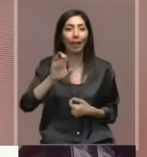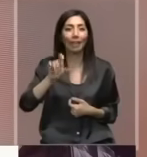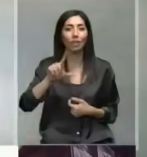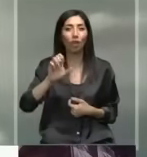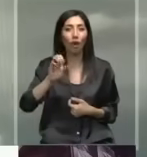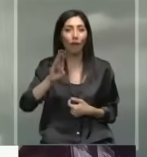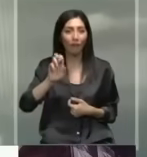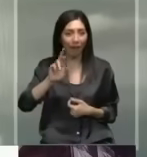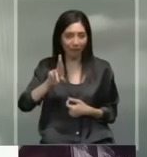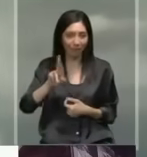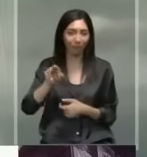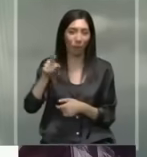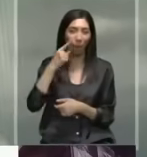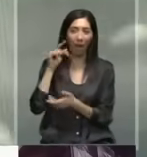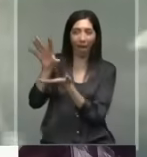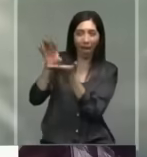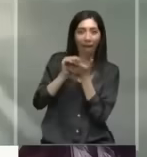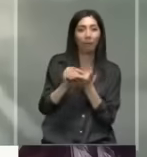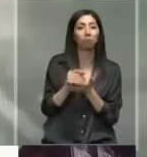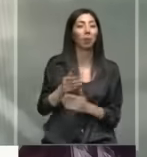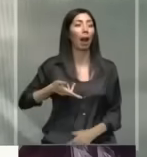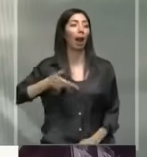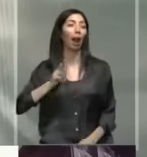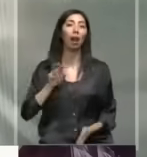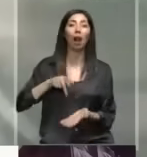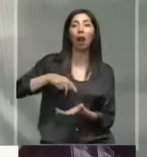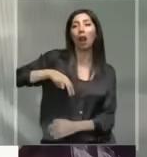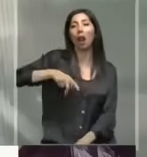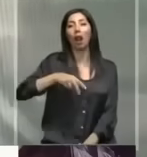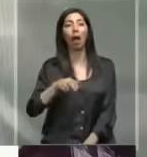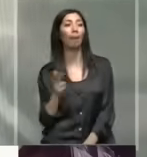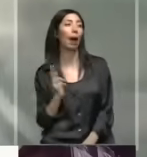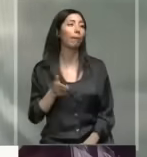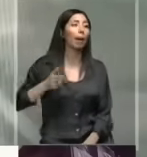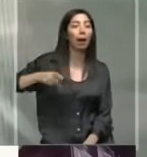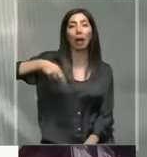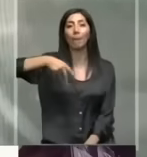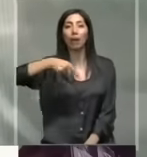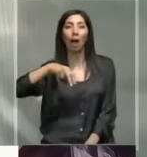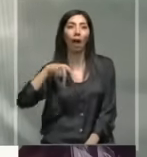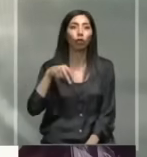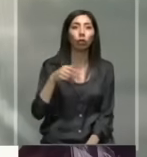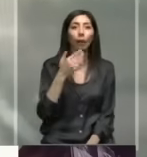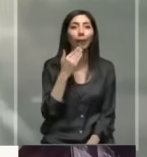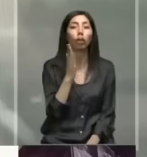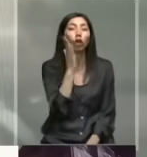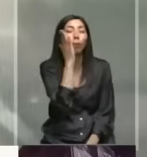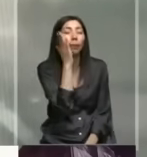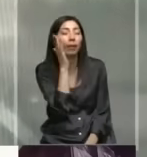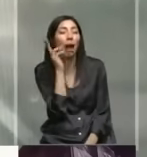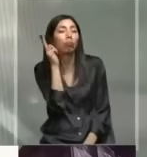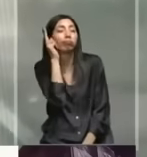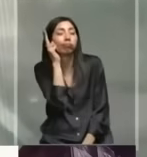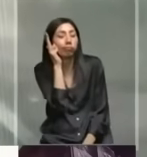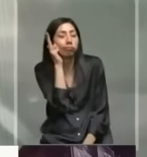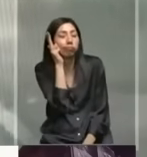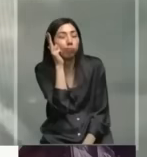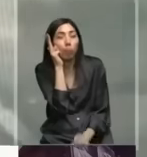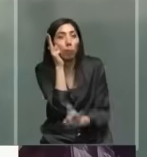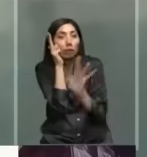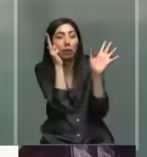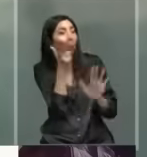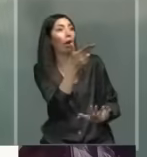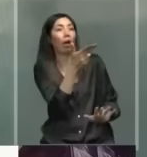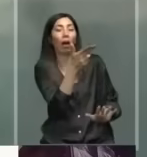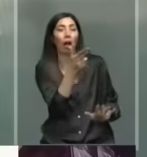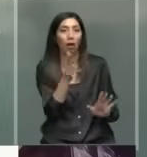en solitario con su apreciada pistola por las calles de Valparaíso, con la que incluso a veces dormía por la creencia de que podía ser atacado, llegó a